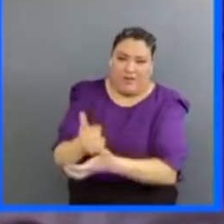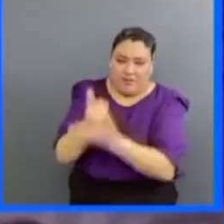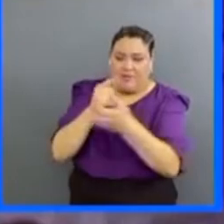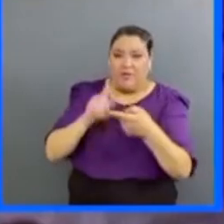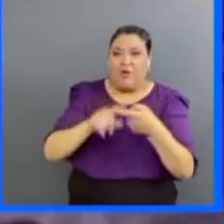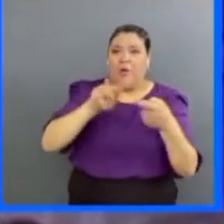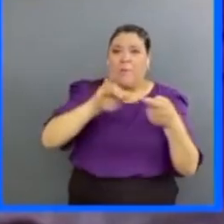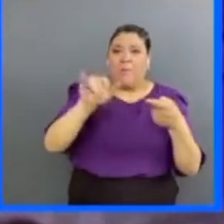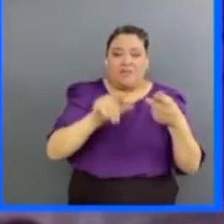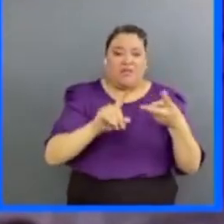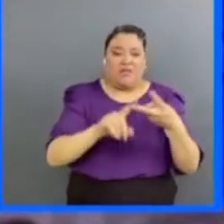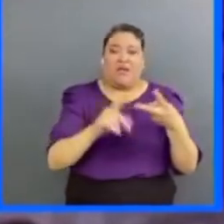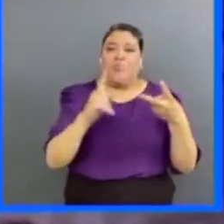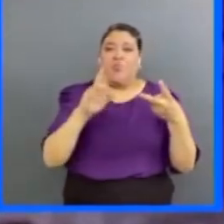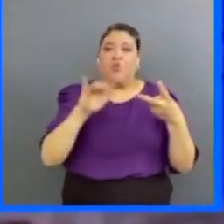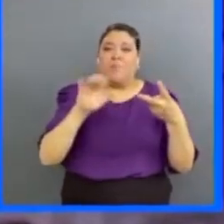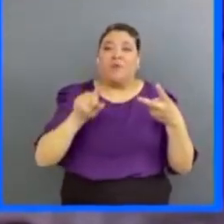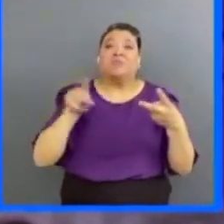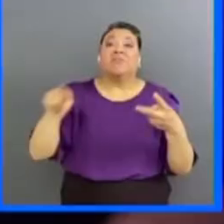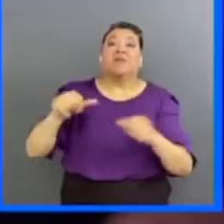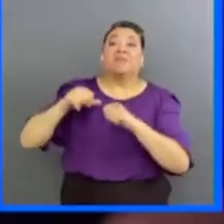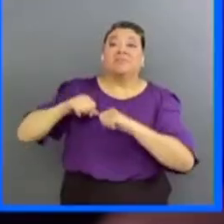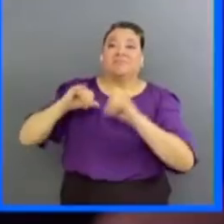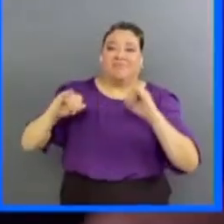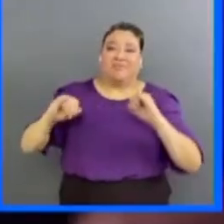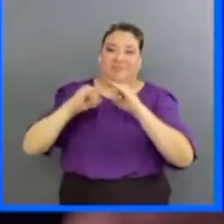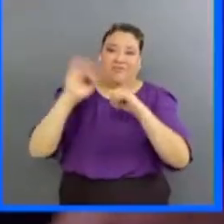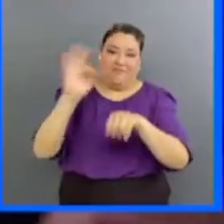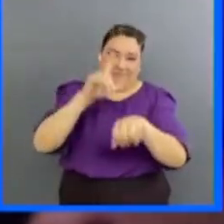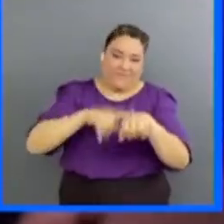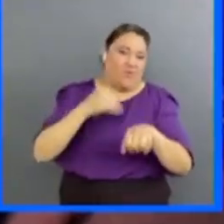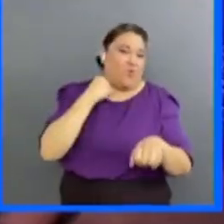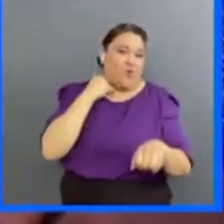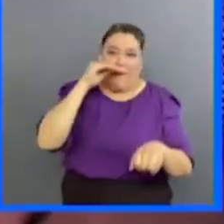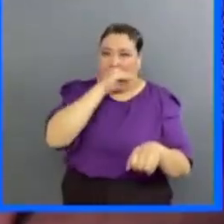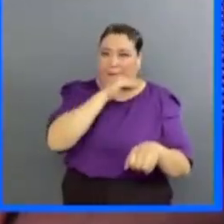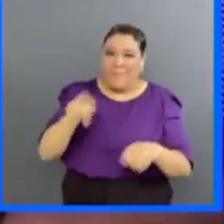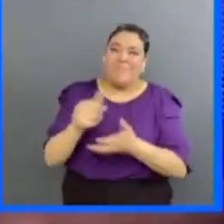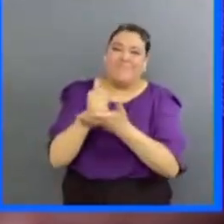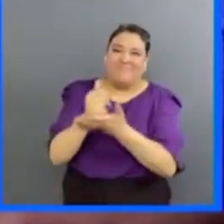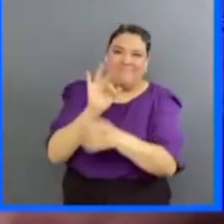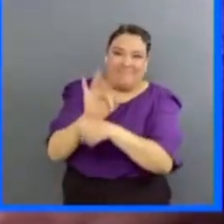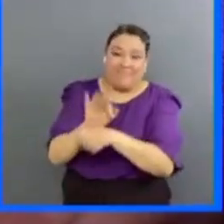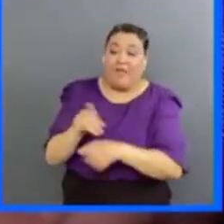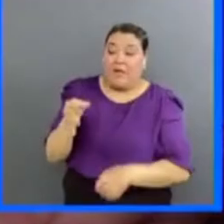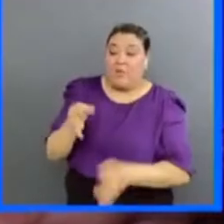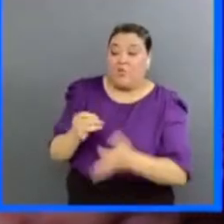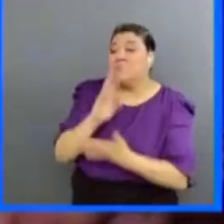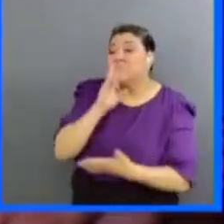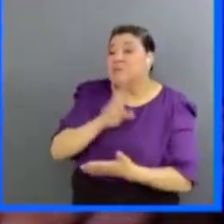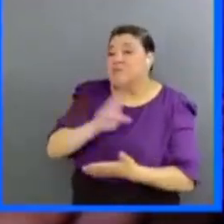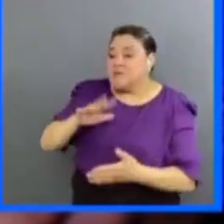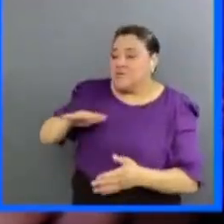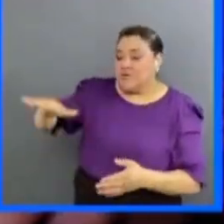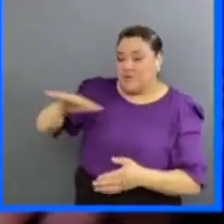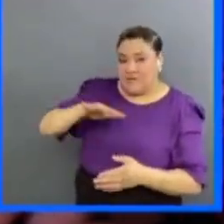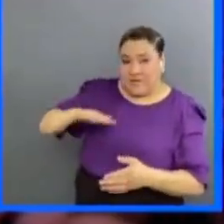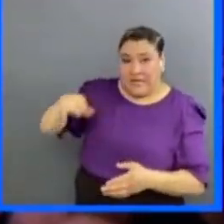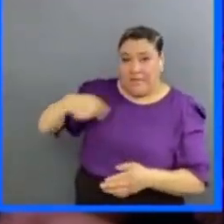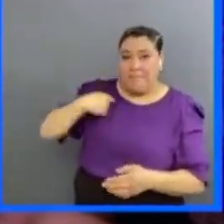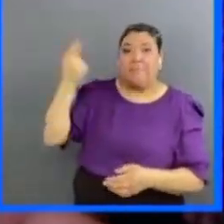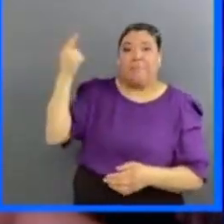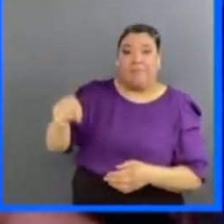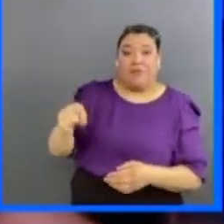Purépecha, representadas por el Instituto Federal de Defensoría Pública. En su resolución, el juzgado de distrito ordenó que las